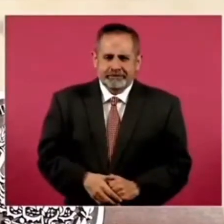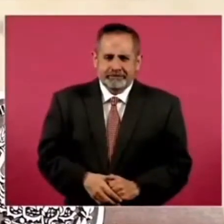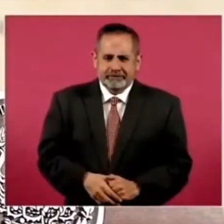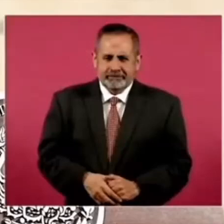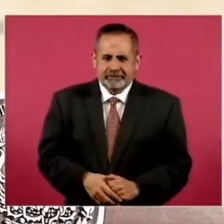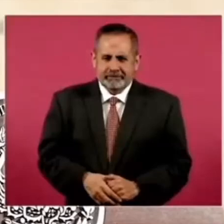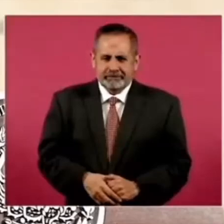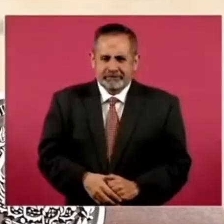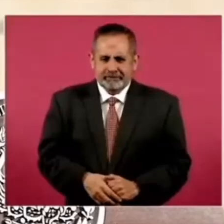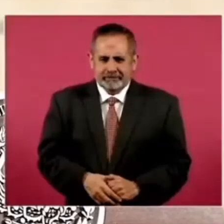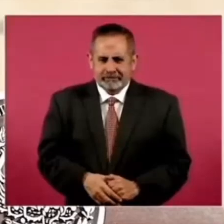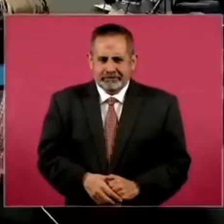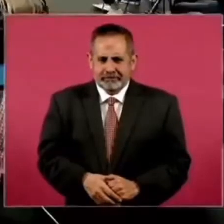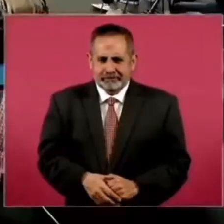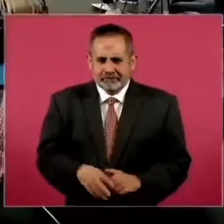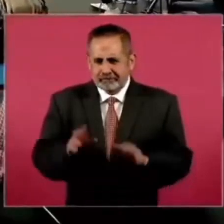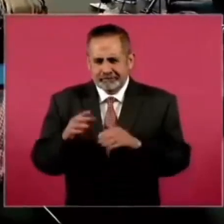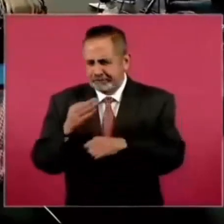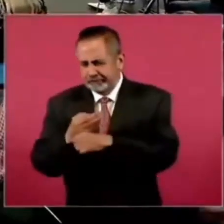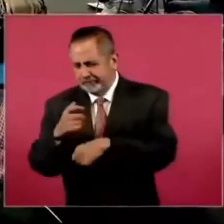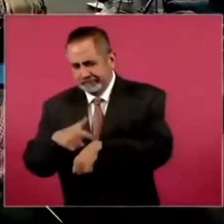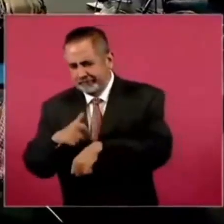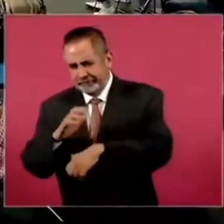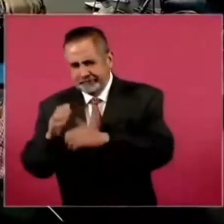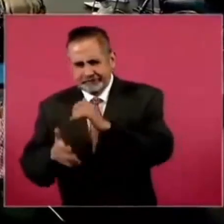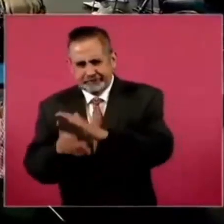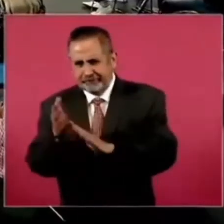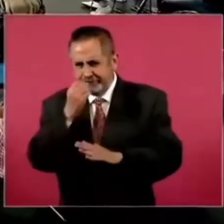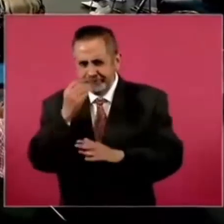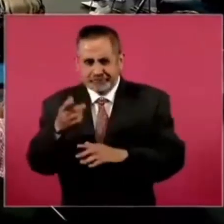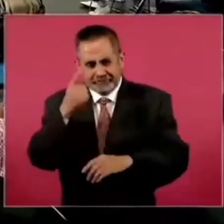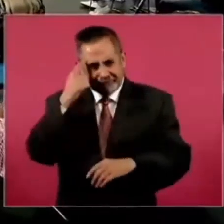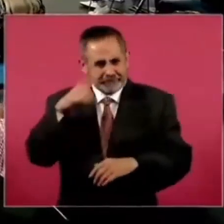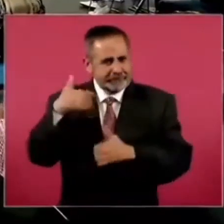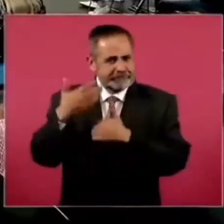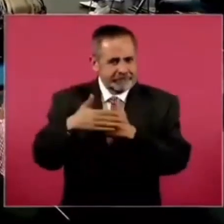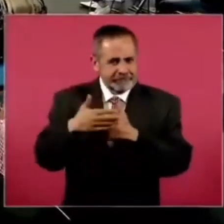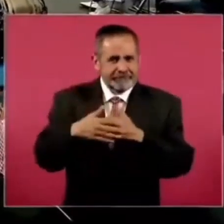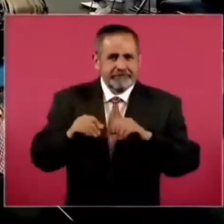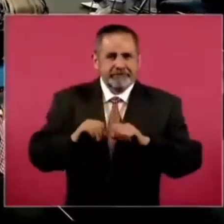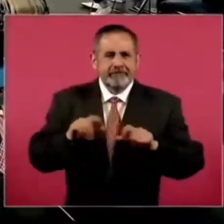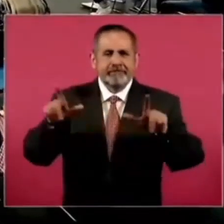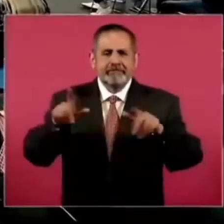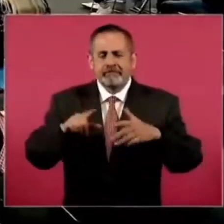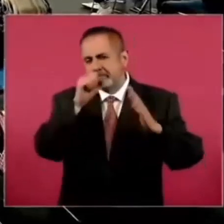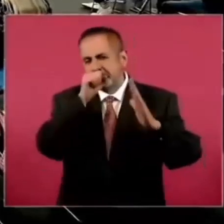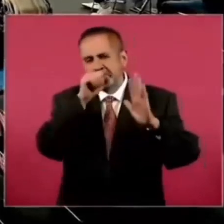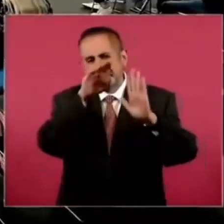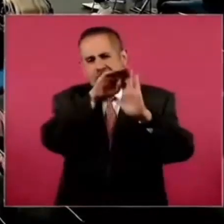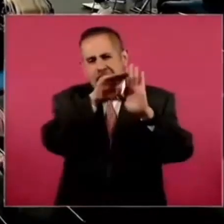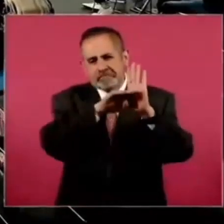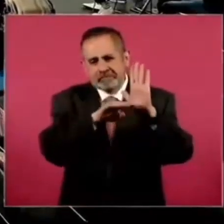Jesús, ya ahora no porque nos vamos al desayuno, pero que pongas el manifiesto,